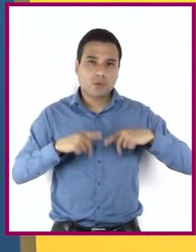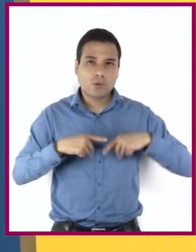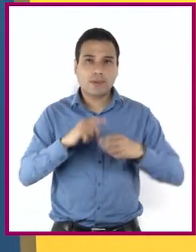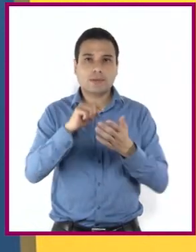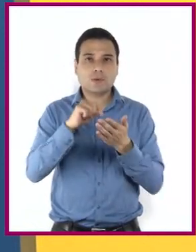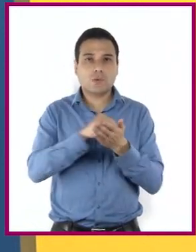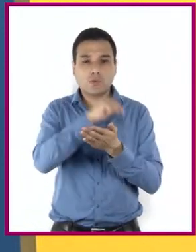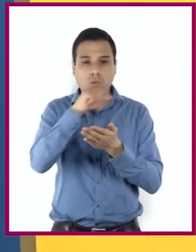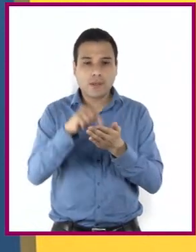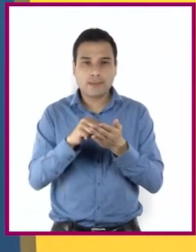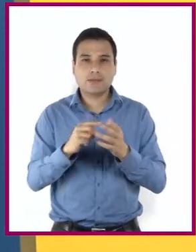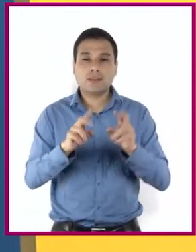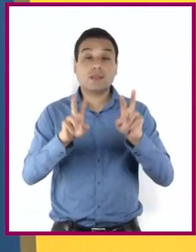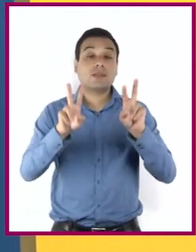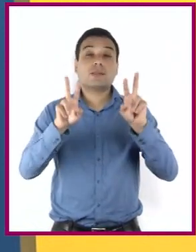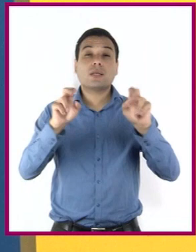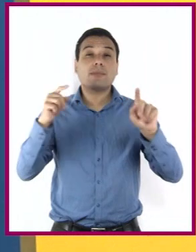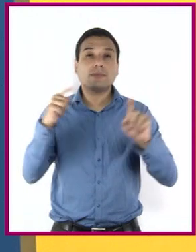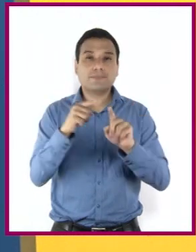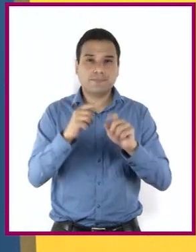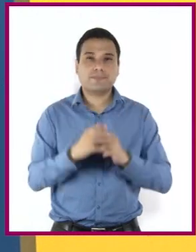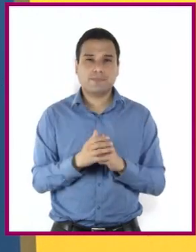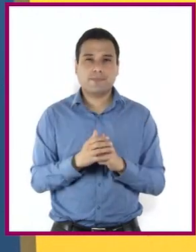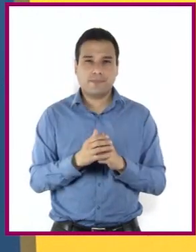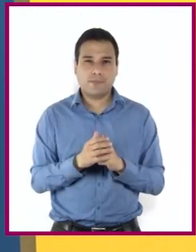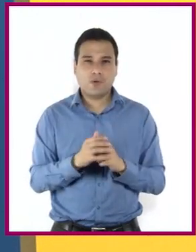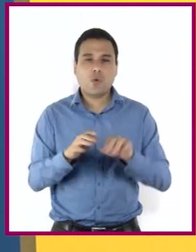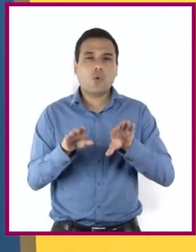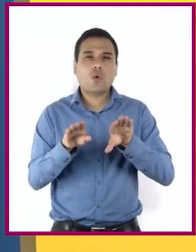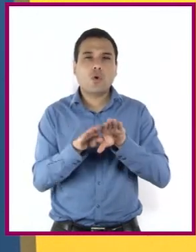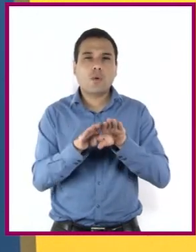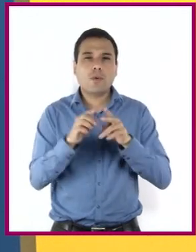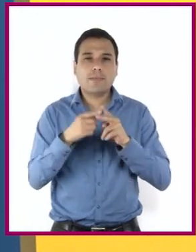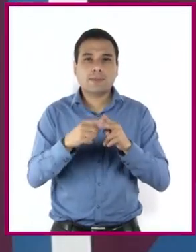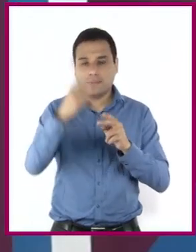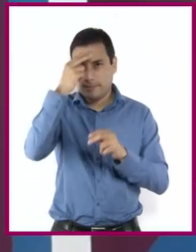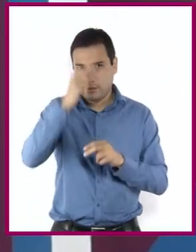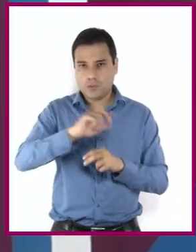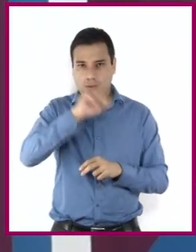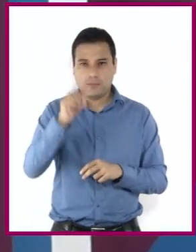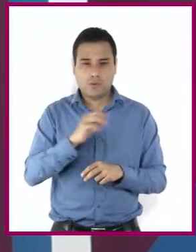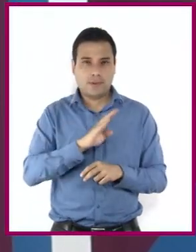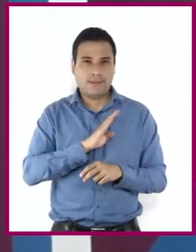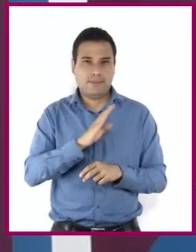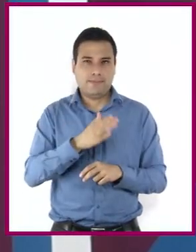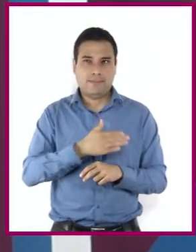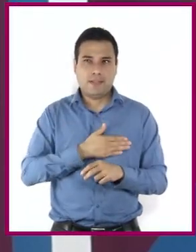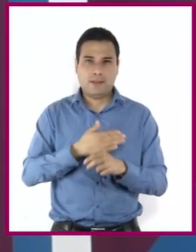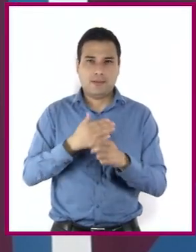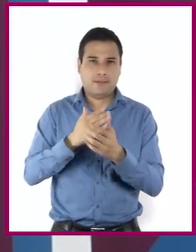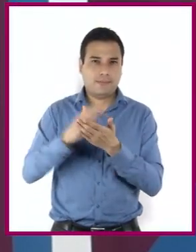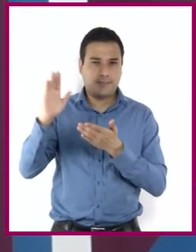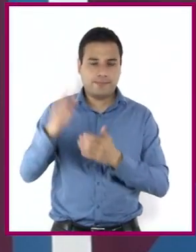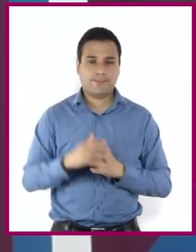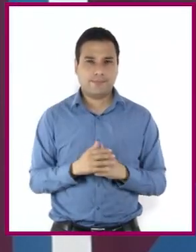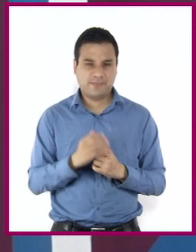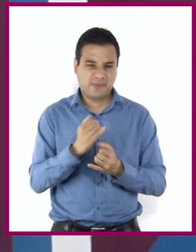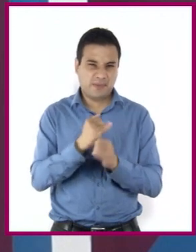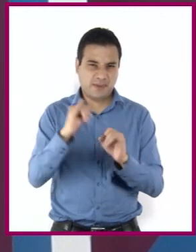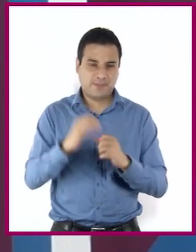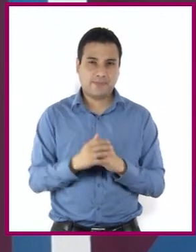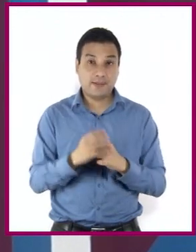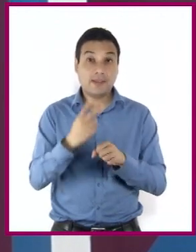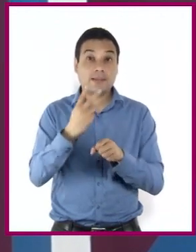la fundación del México prehispánico y la emancipación de España. El fin del Segundo Imperio